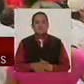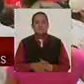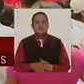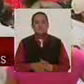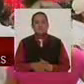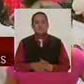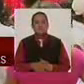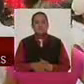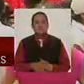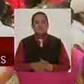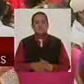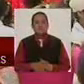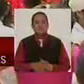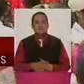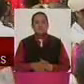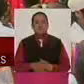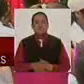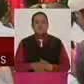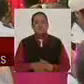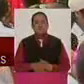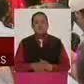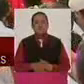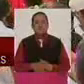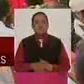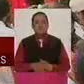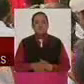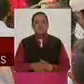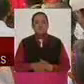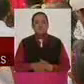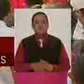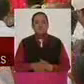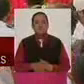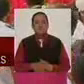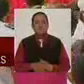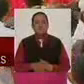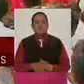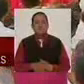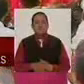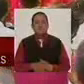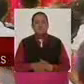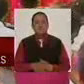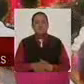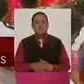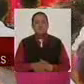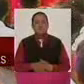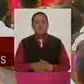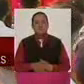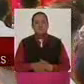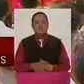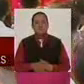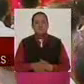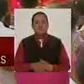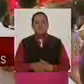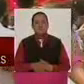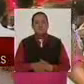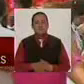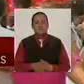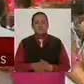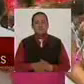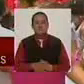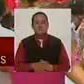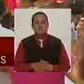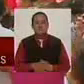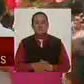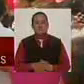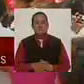Nina Takani, Diska Yuenak Tatuswahui, Bakiskis Unika Tachaten, Bakiskis